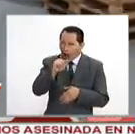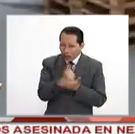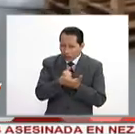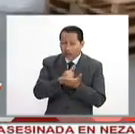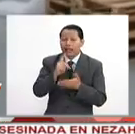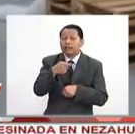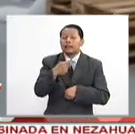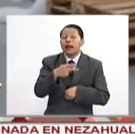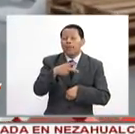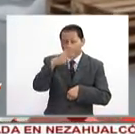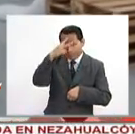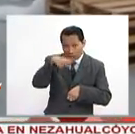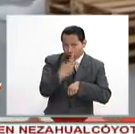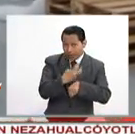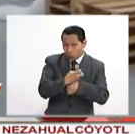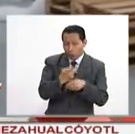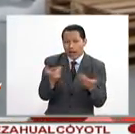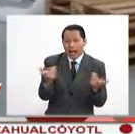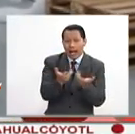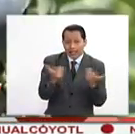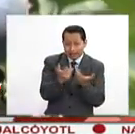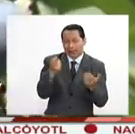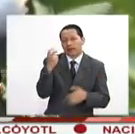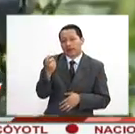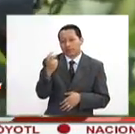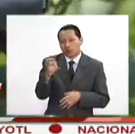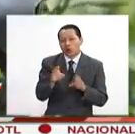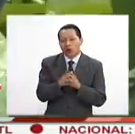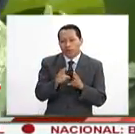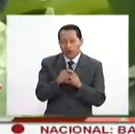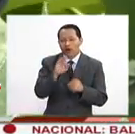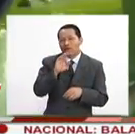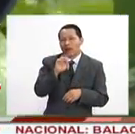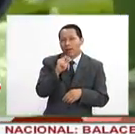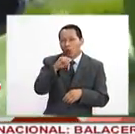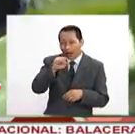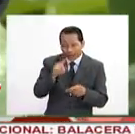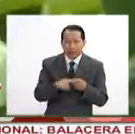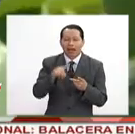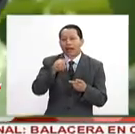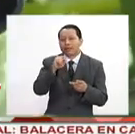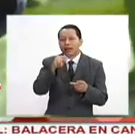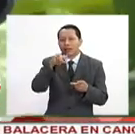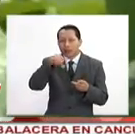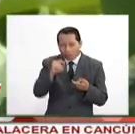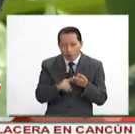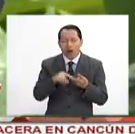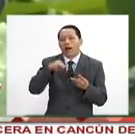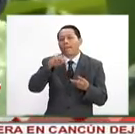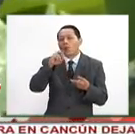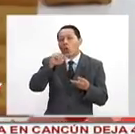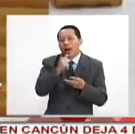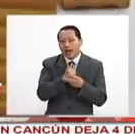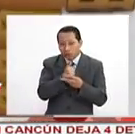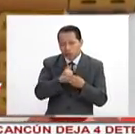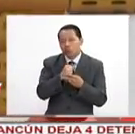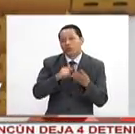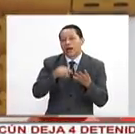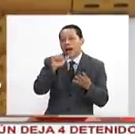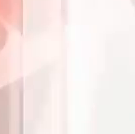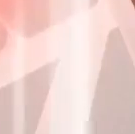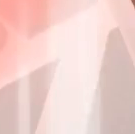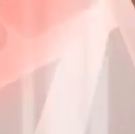el segundo productor mundial de estas berries en las categorías de frambuesa, zarzamora y mora azul o arándano.